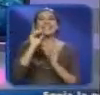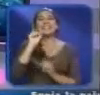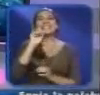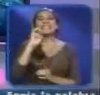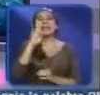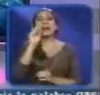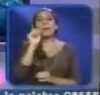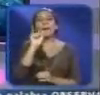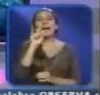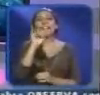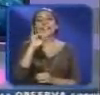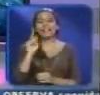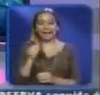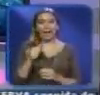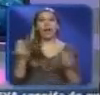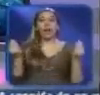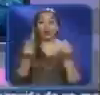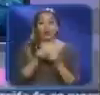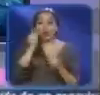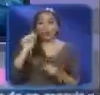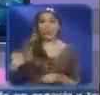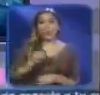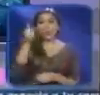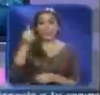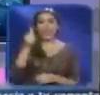tarantino el film malditos